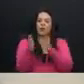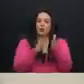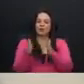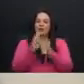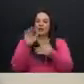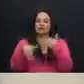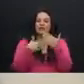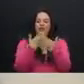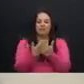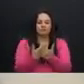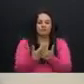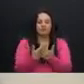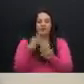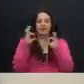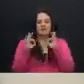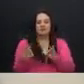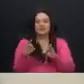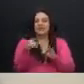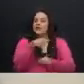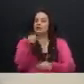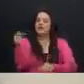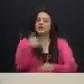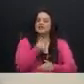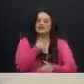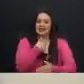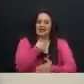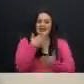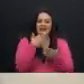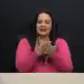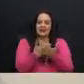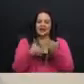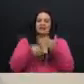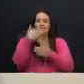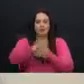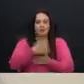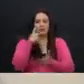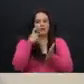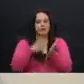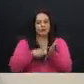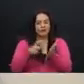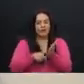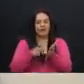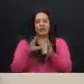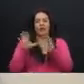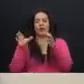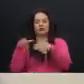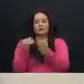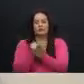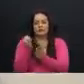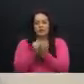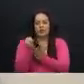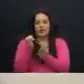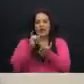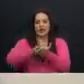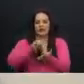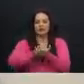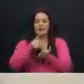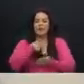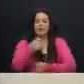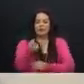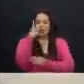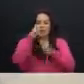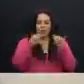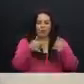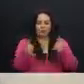gentileza y sean damas y caballeros de reconocer después de la comisión investigadora eso. Por ahora uno entiende que los fuegos electorales